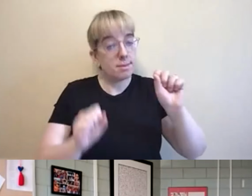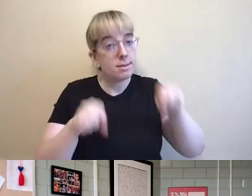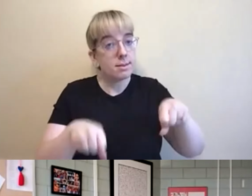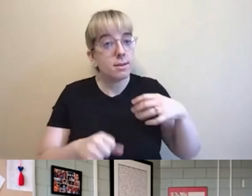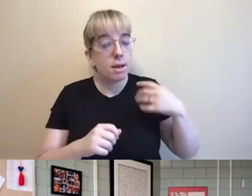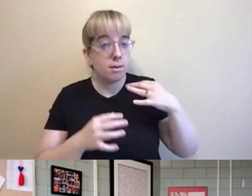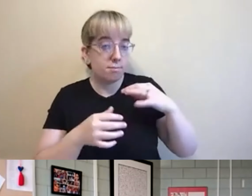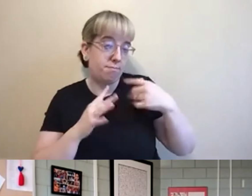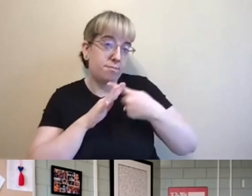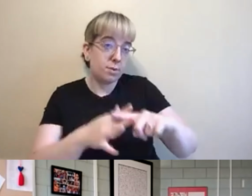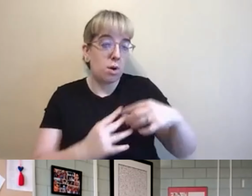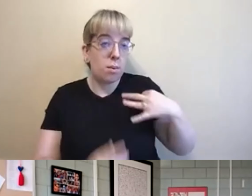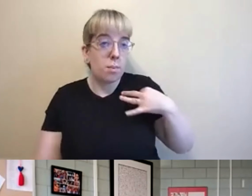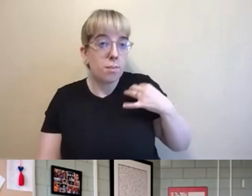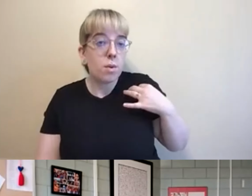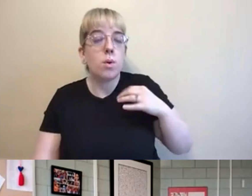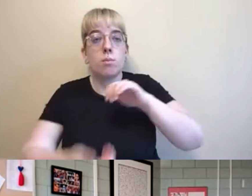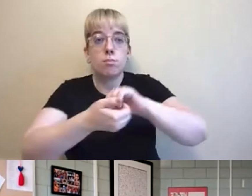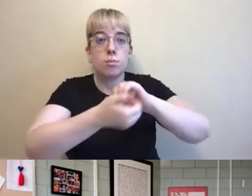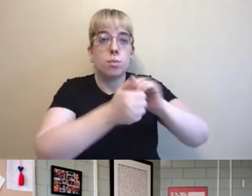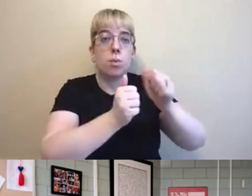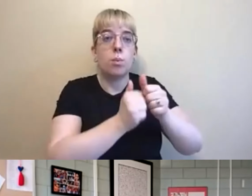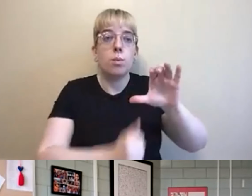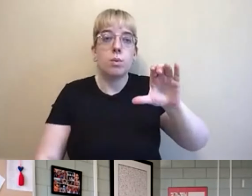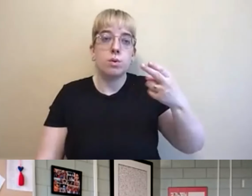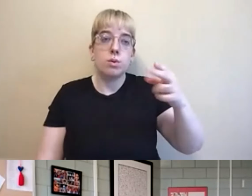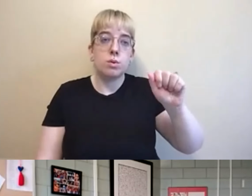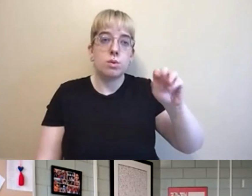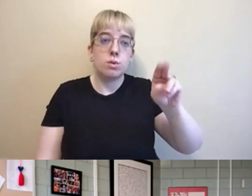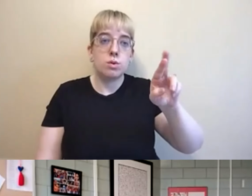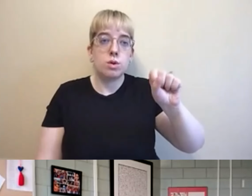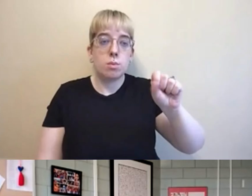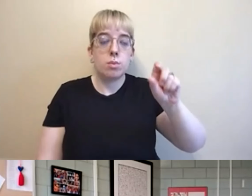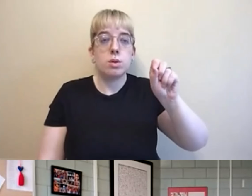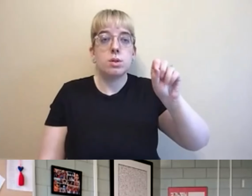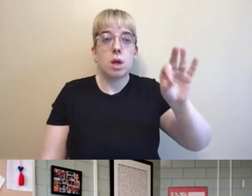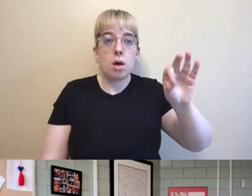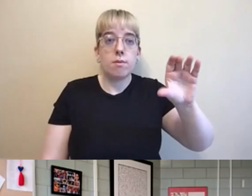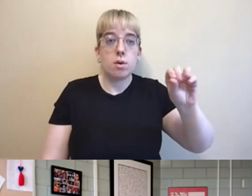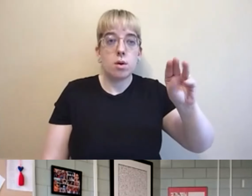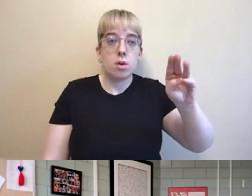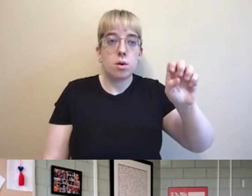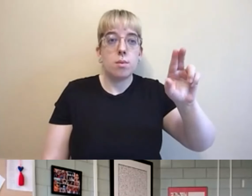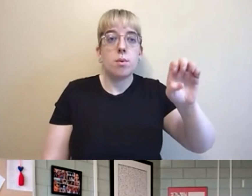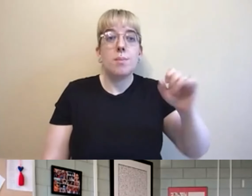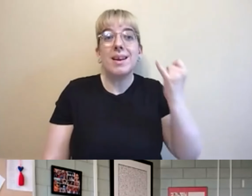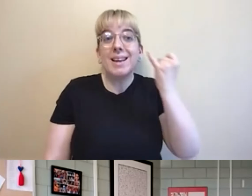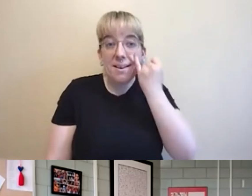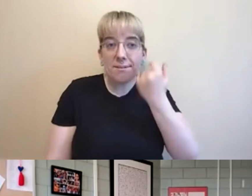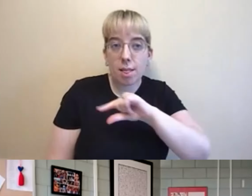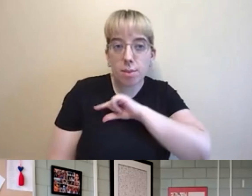ciertas propuestas. Trabajamos con la cámara, recámara,